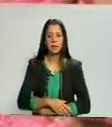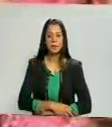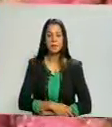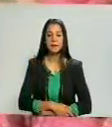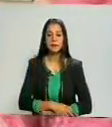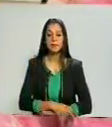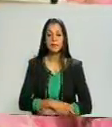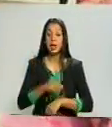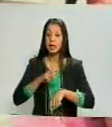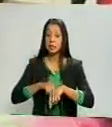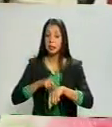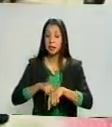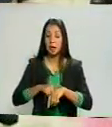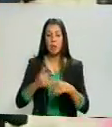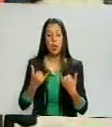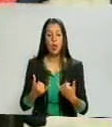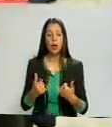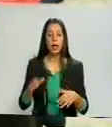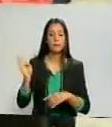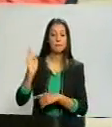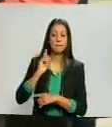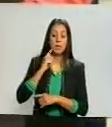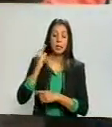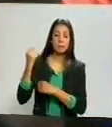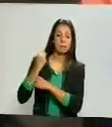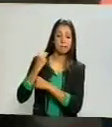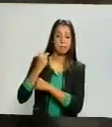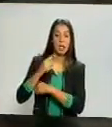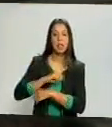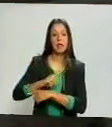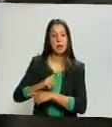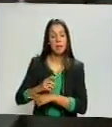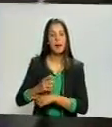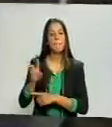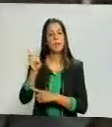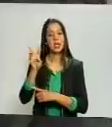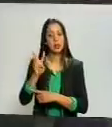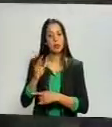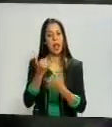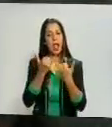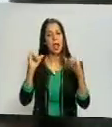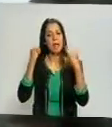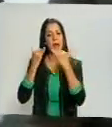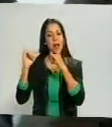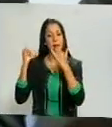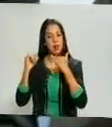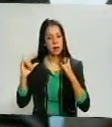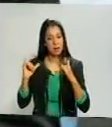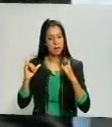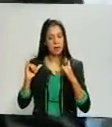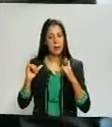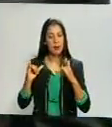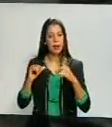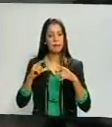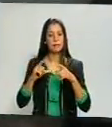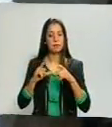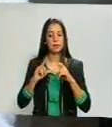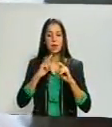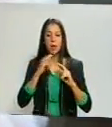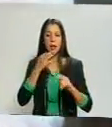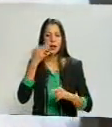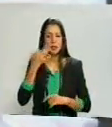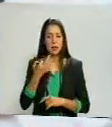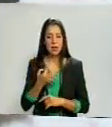El tiempo presente nos exige garantizar nuestra soberanía en todas las esferas del Estado, como